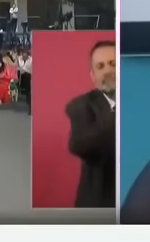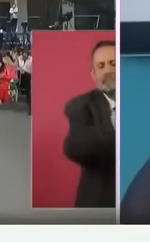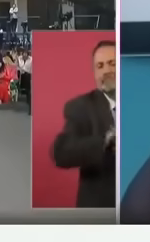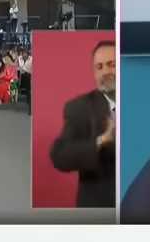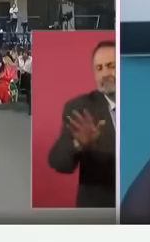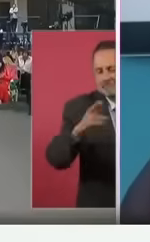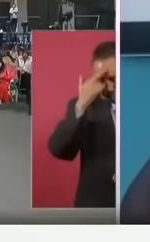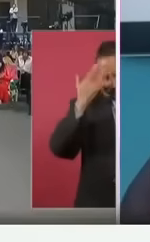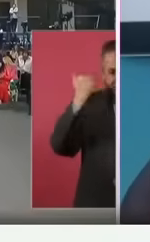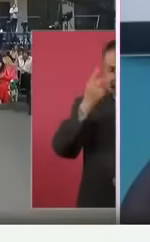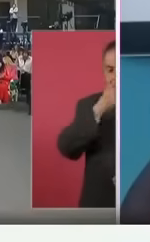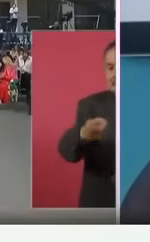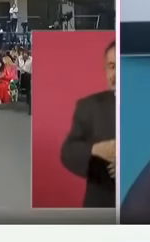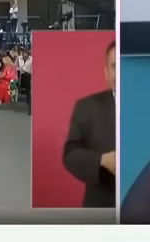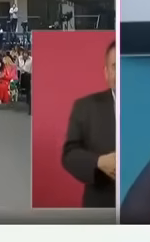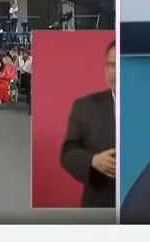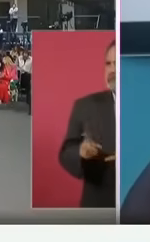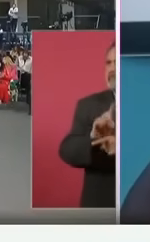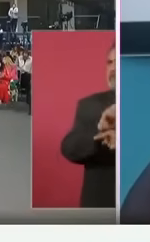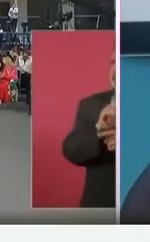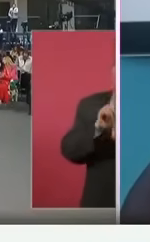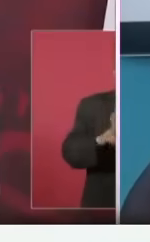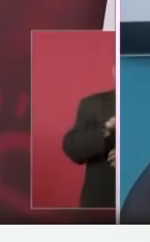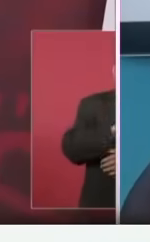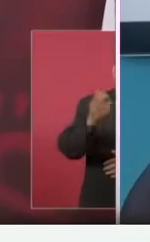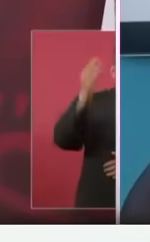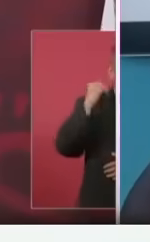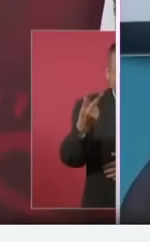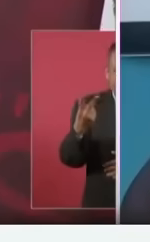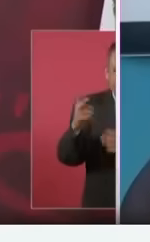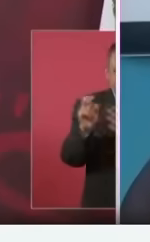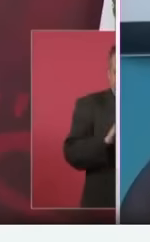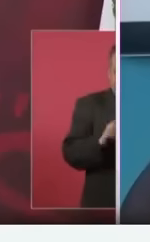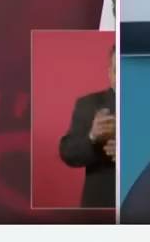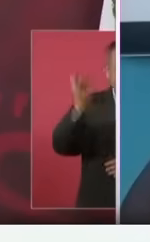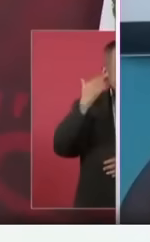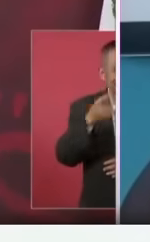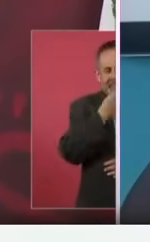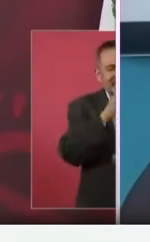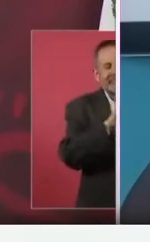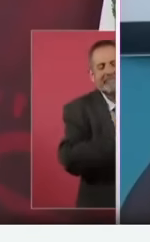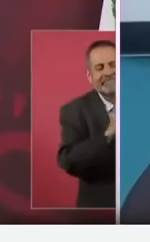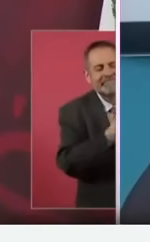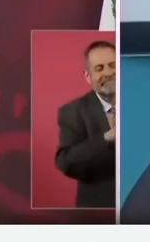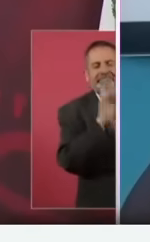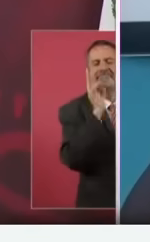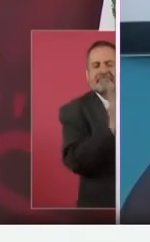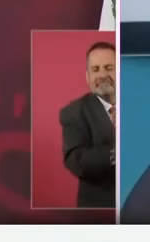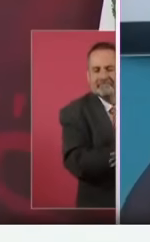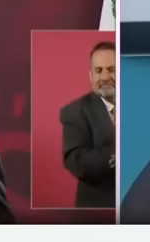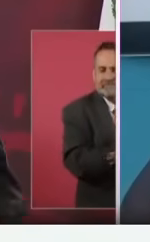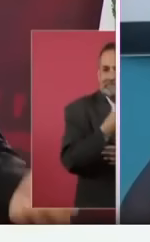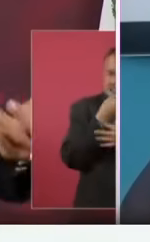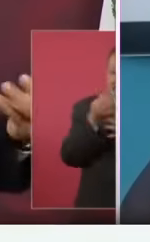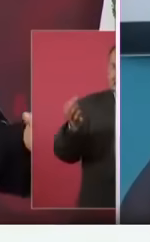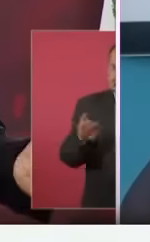tiene, incluso algunas de ellas muy desafortunadas por su hostilidad en contra de la aspirante Xóchitl